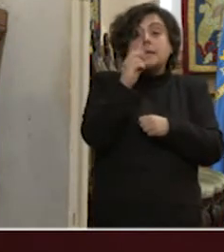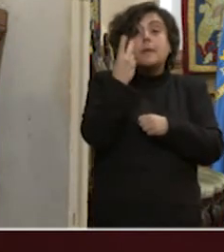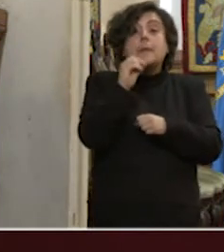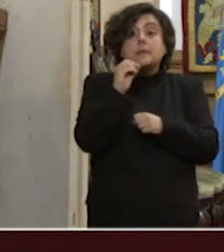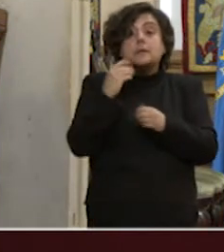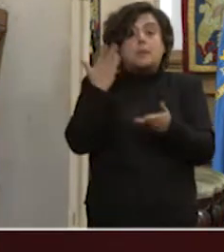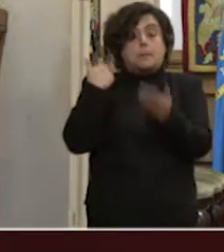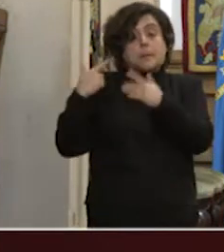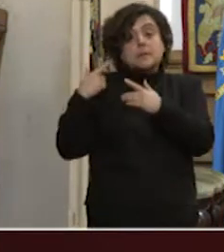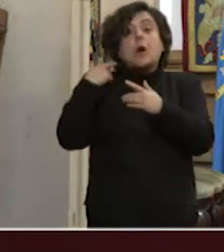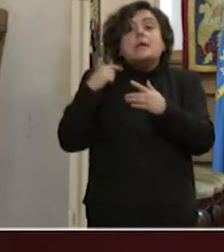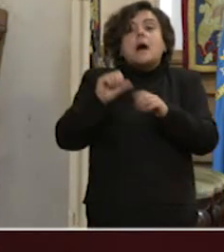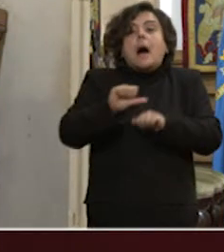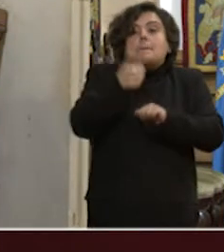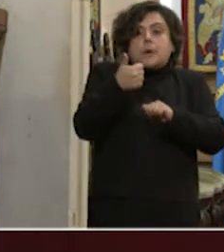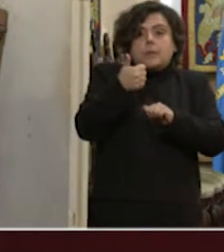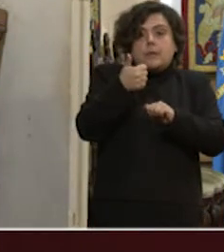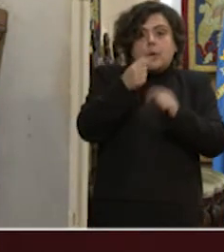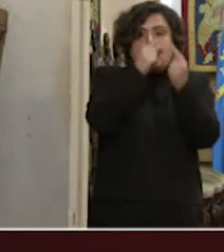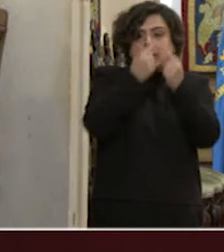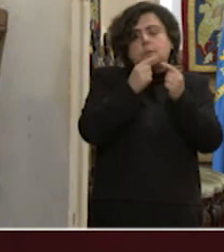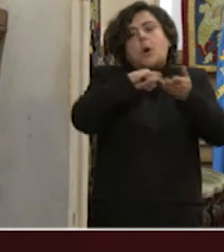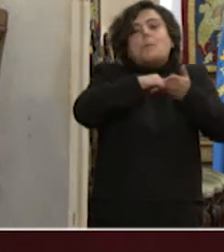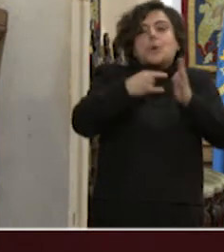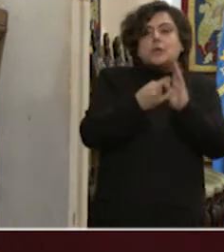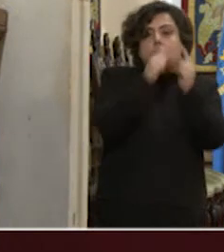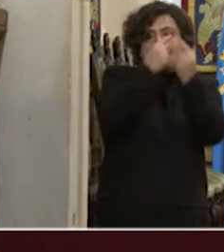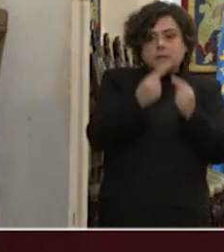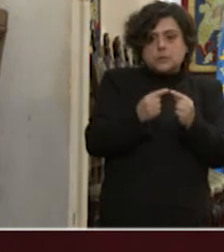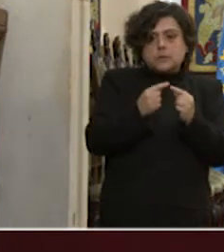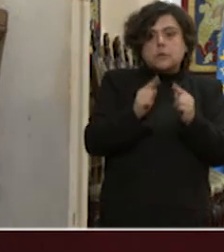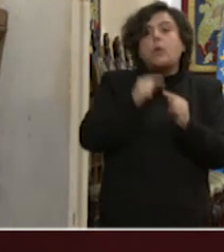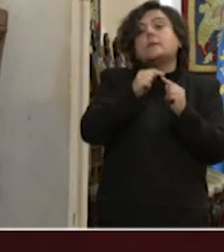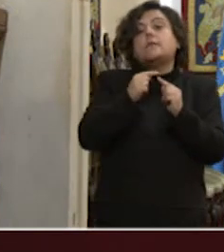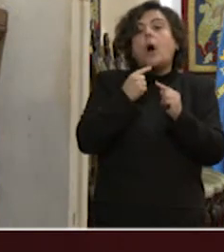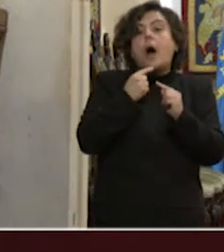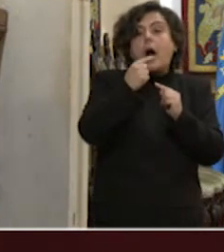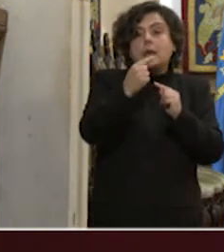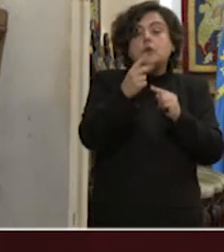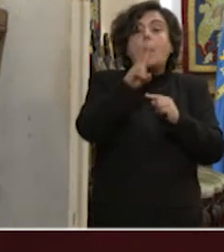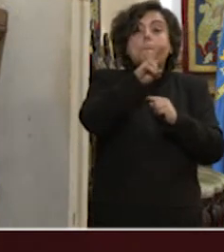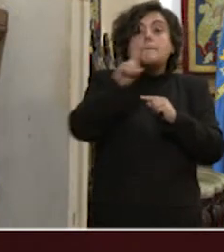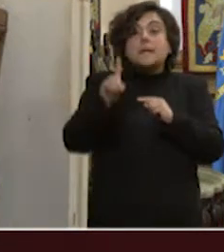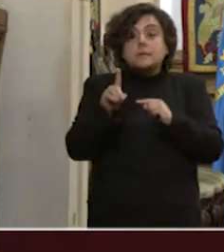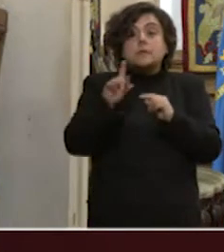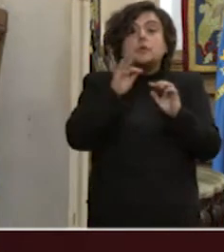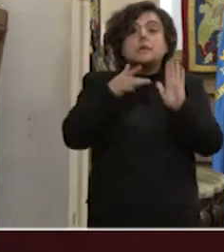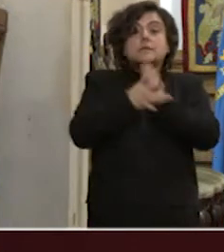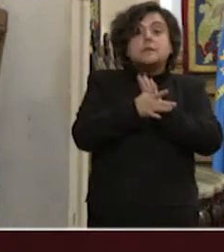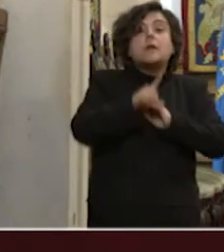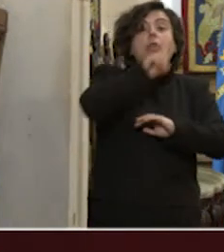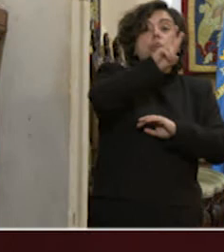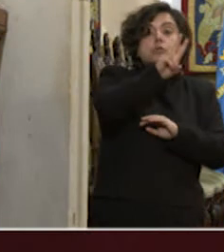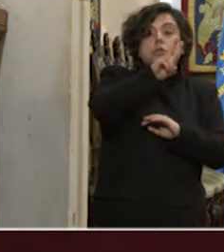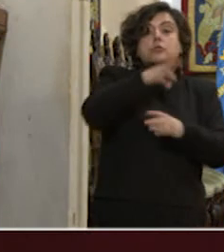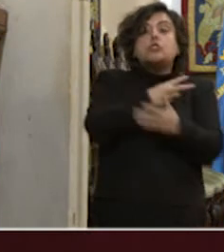se aprobó nuestro presupuesto, nuestro proyecto de presupuestos para el ejercicio 2021, que asciende a más de 217